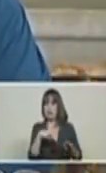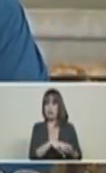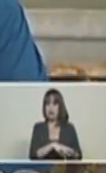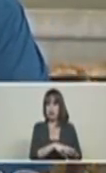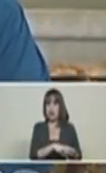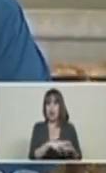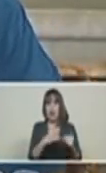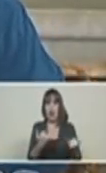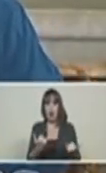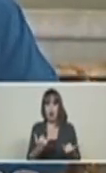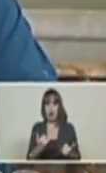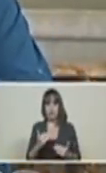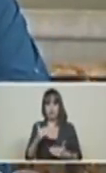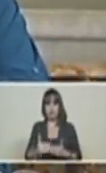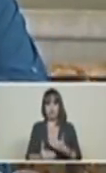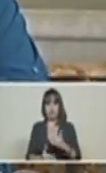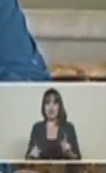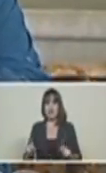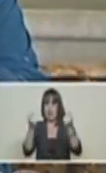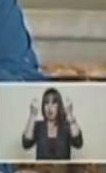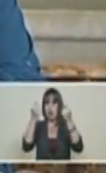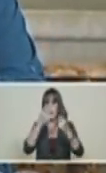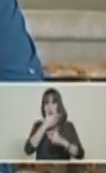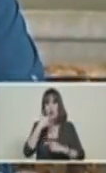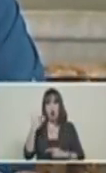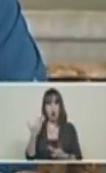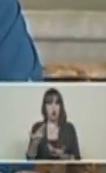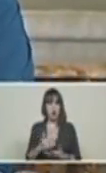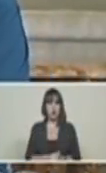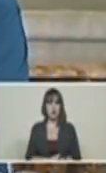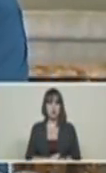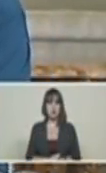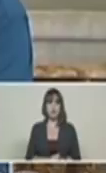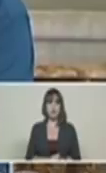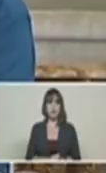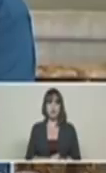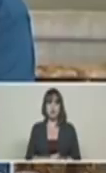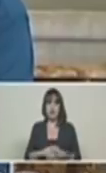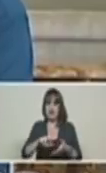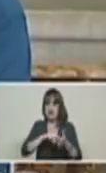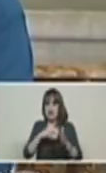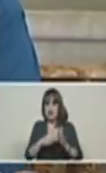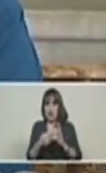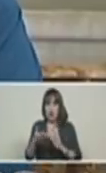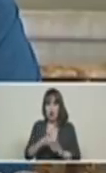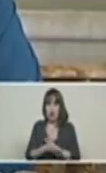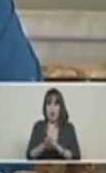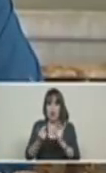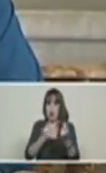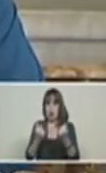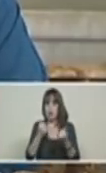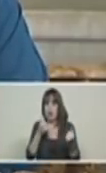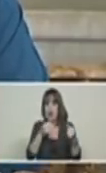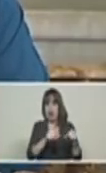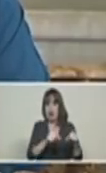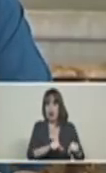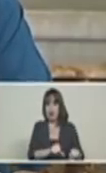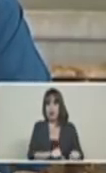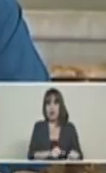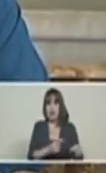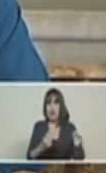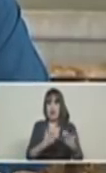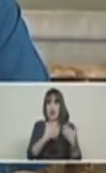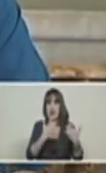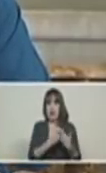una economía equilibrada. He allí un concepto de la economía agredida, de la guerra económica, de